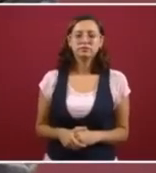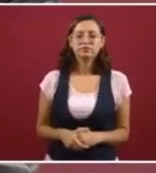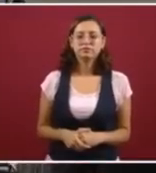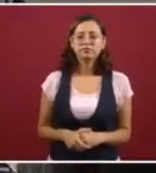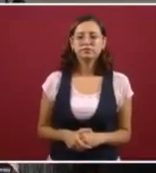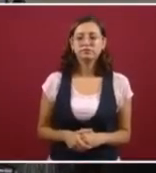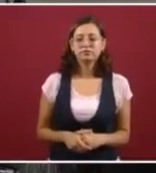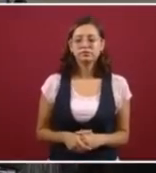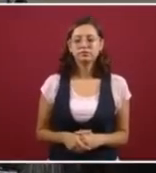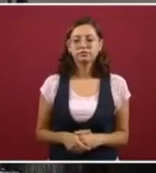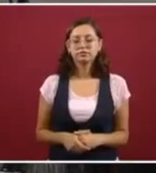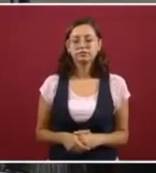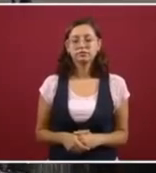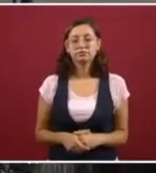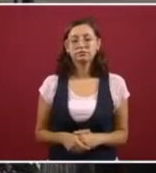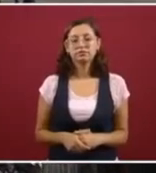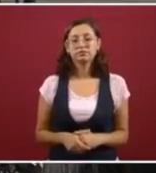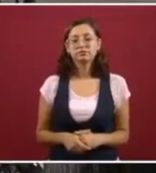se sabe,